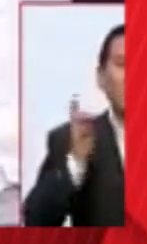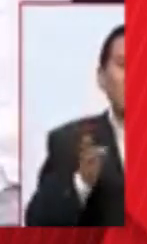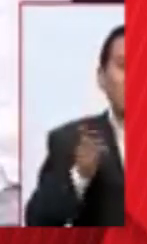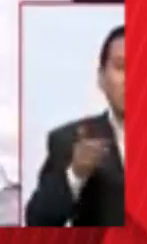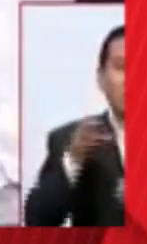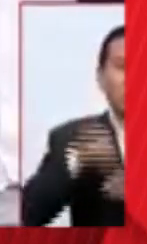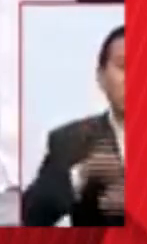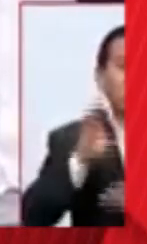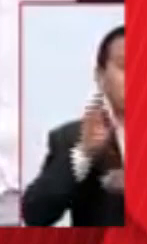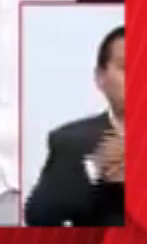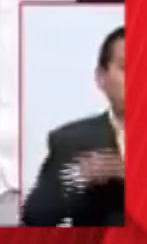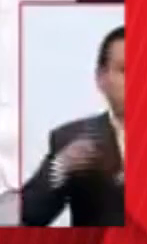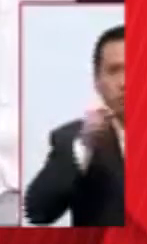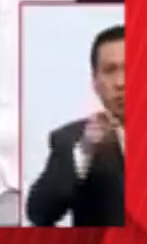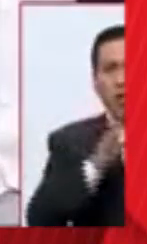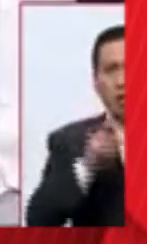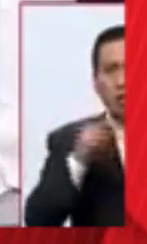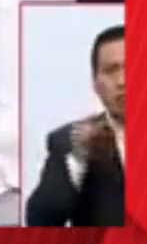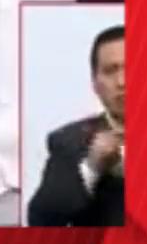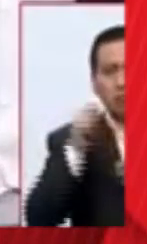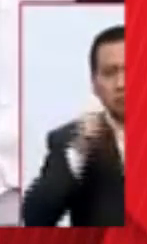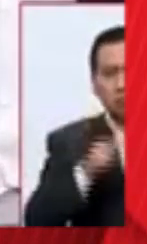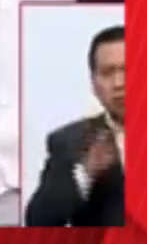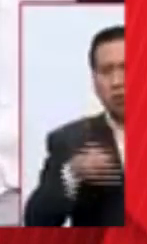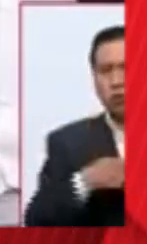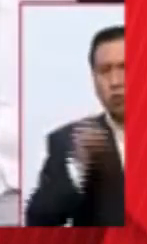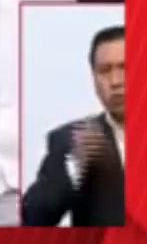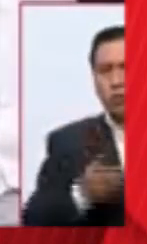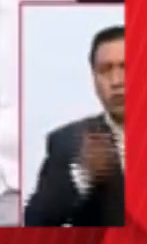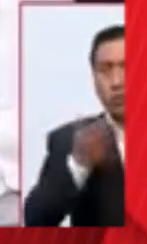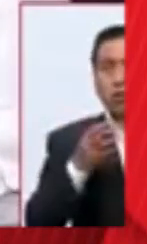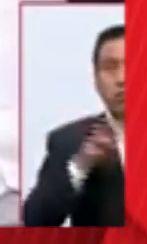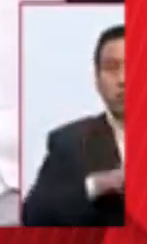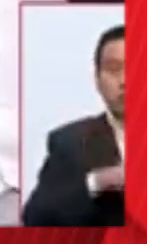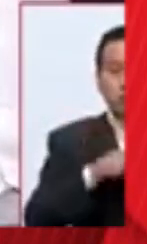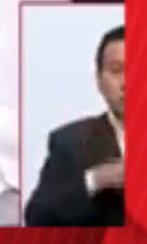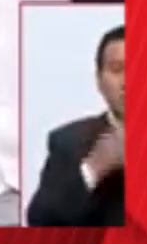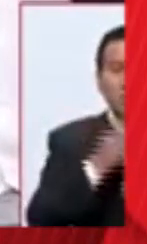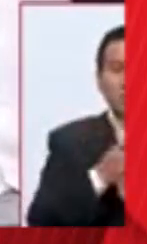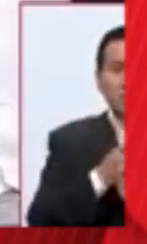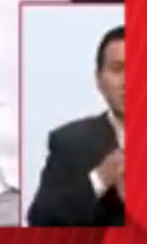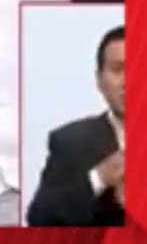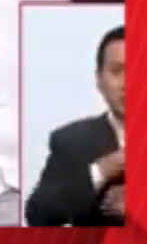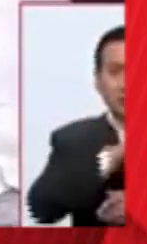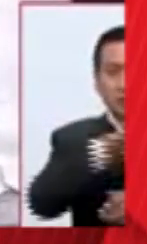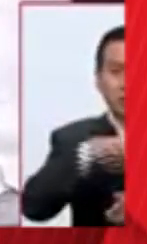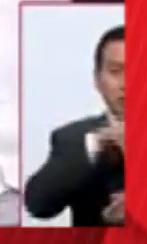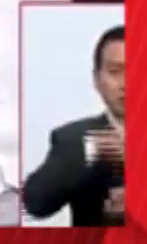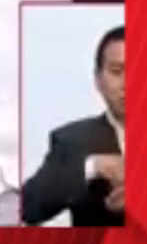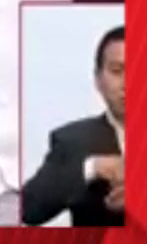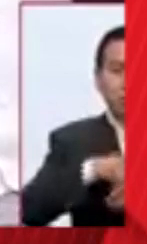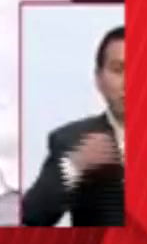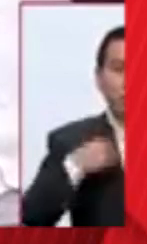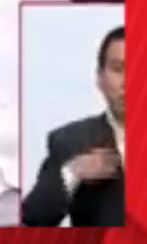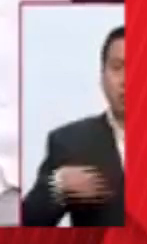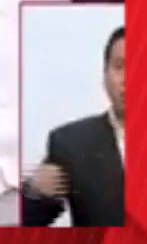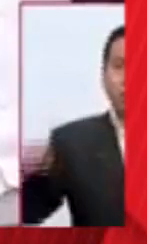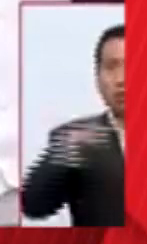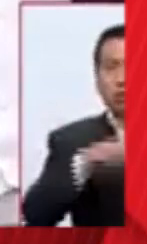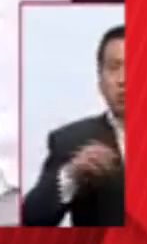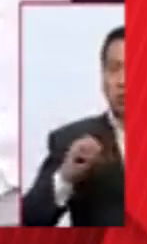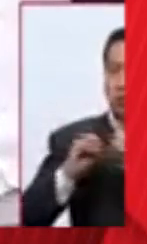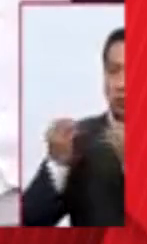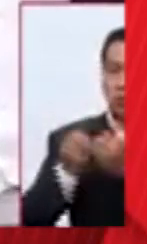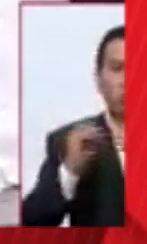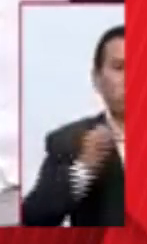en Chuquisaca. ¿Nos puede compartir un poco estos temas que hacen precisamente a lo que viene con las organizaciones